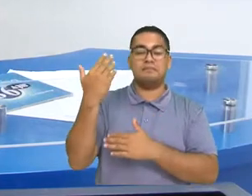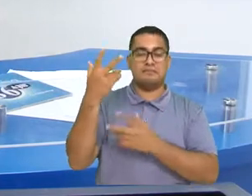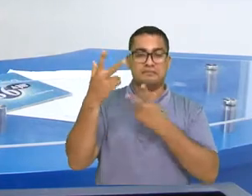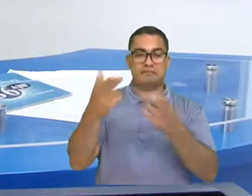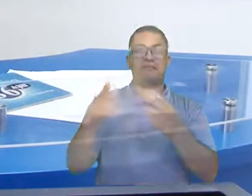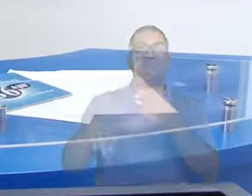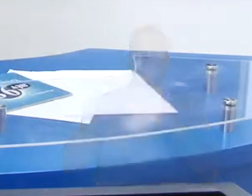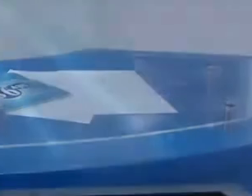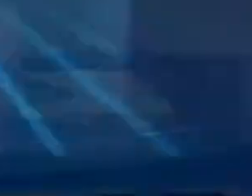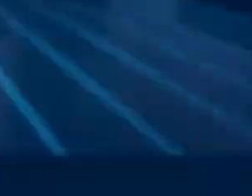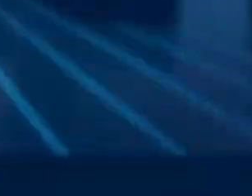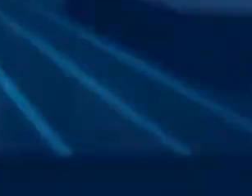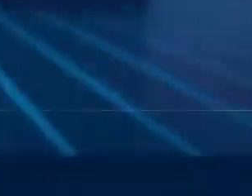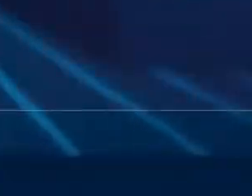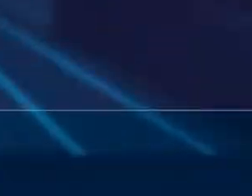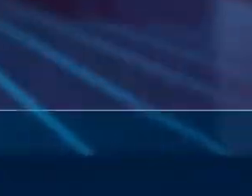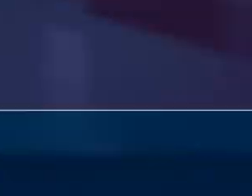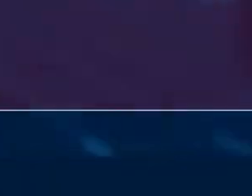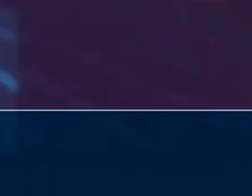pausa.